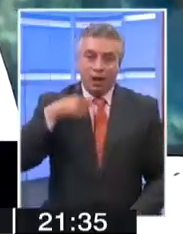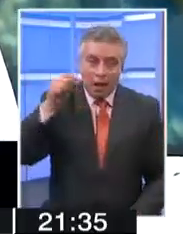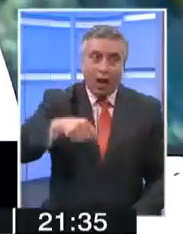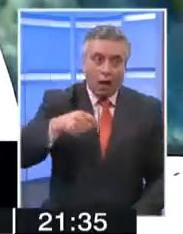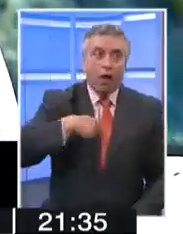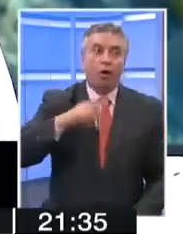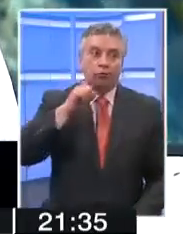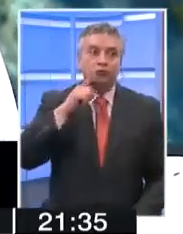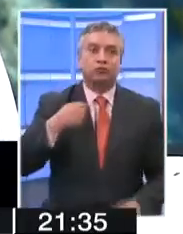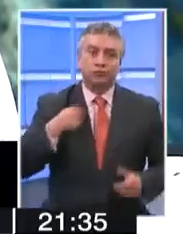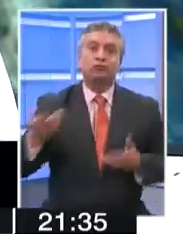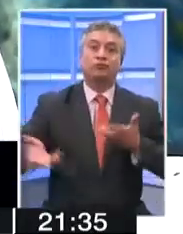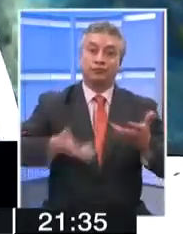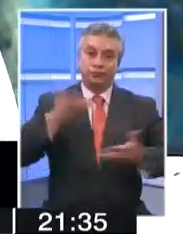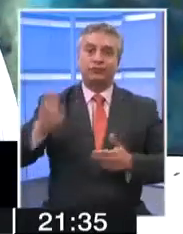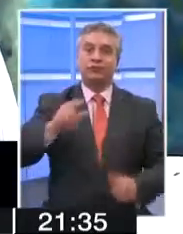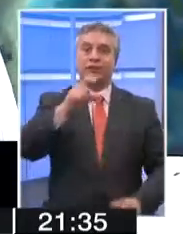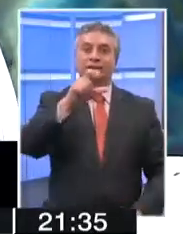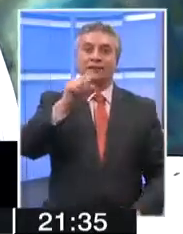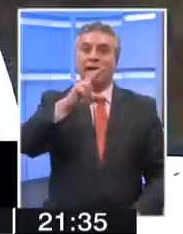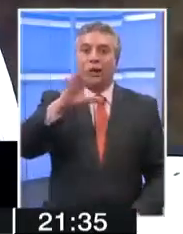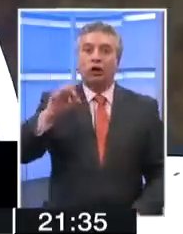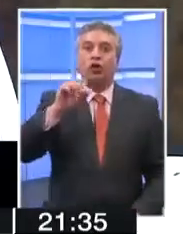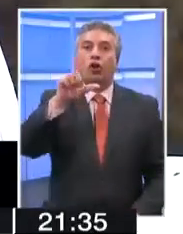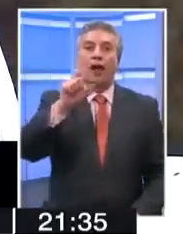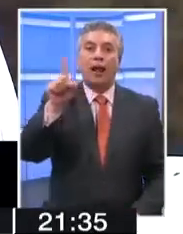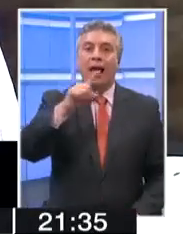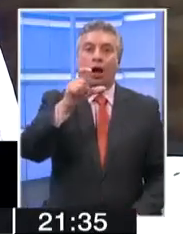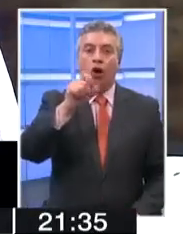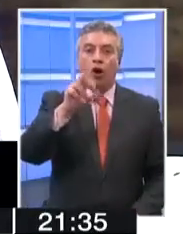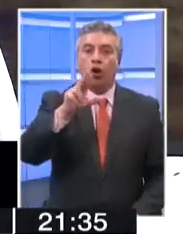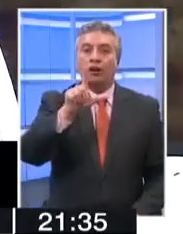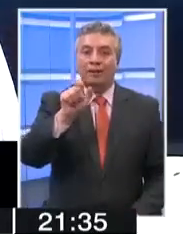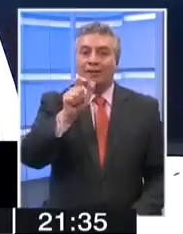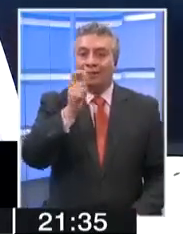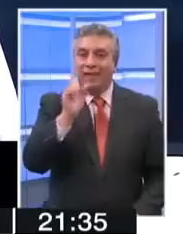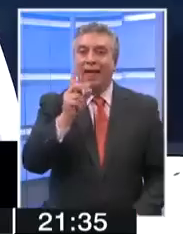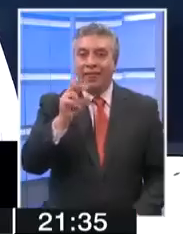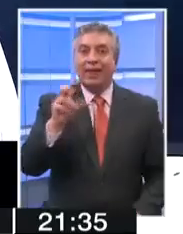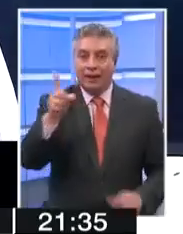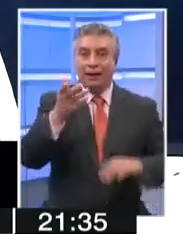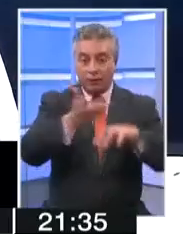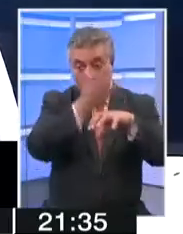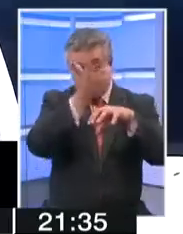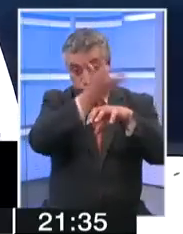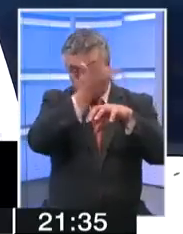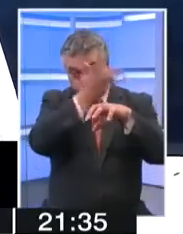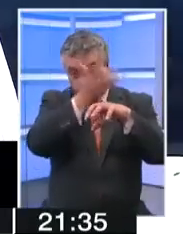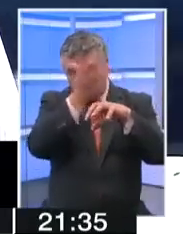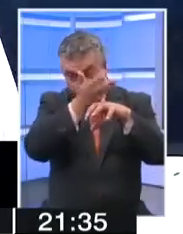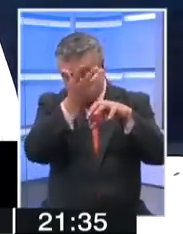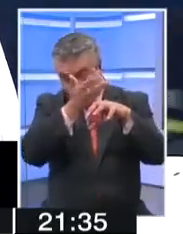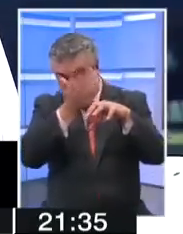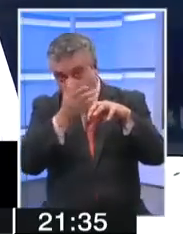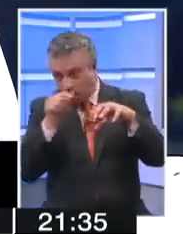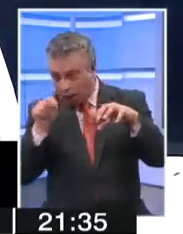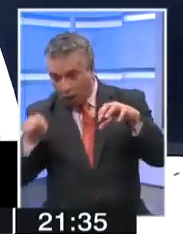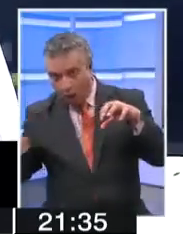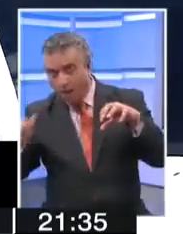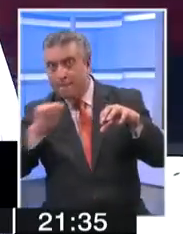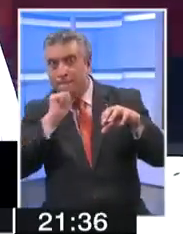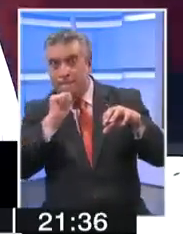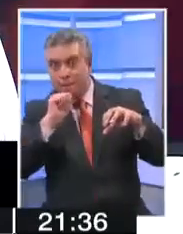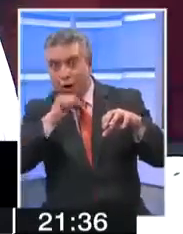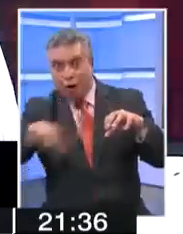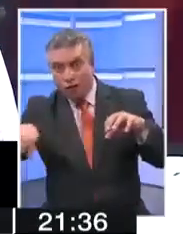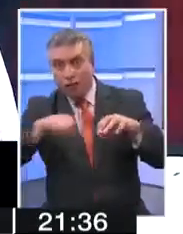está quemando el Cerro Las Cortaderas, que tiene hace 6 días que está el incendio ahí arriba y que está bajando, y tengo una población muy vulnerable en esta zona, que son